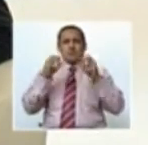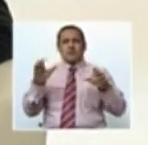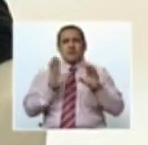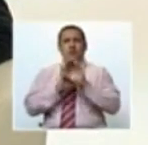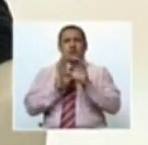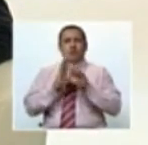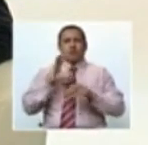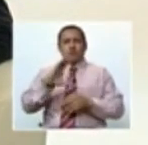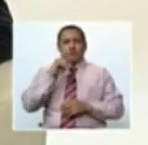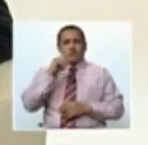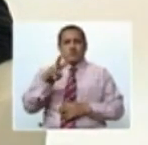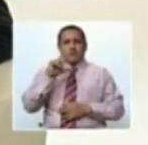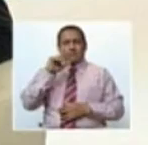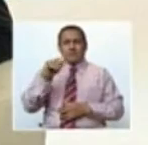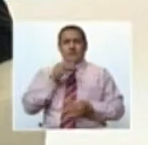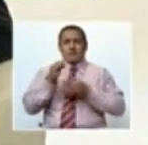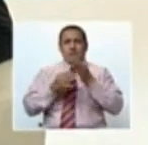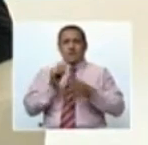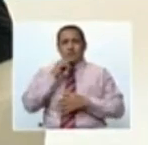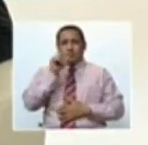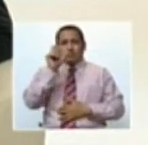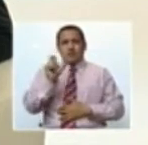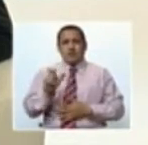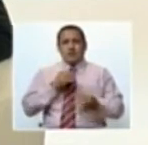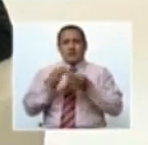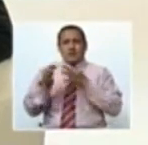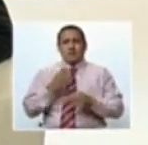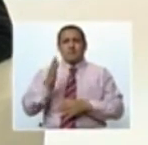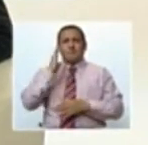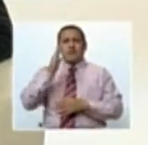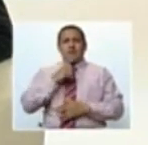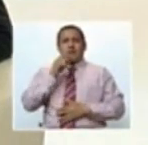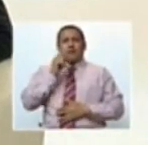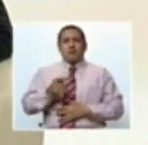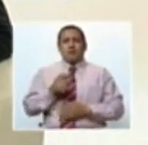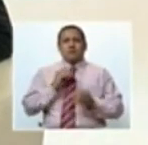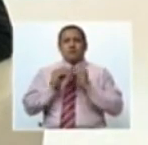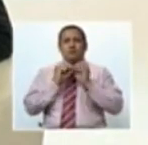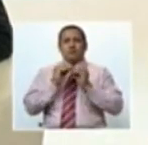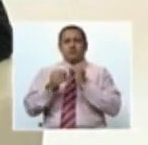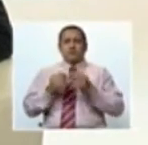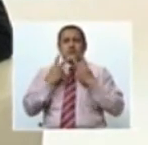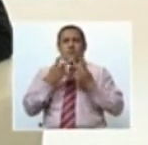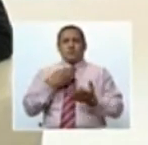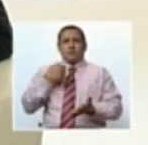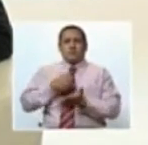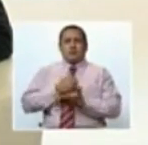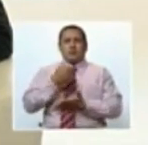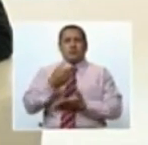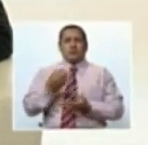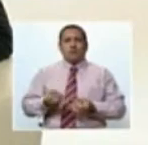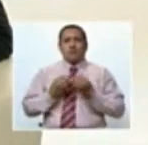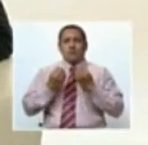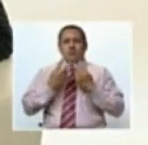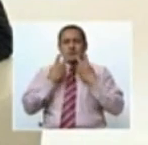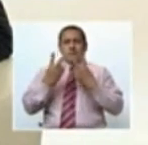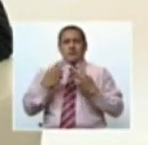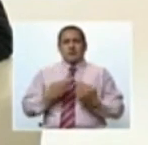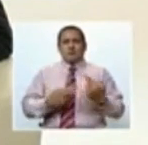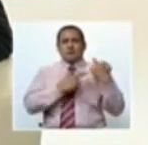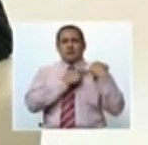artículo del Código Civil del que nos hablaba la doctora, que obliga un poco a los jueces a establecer una indemnización.